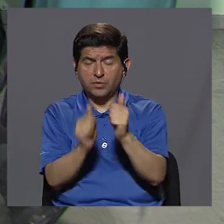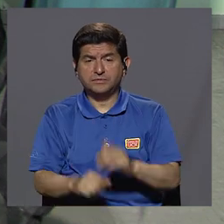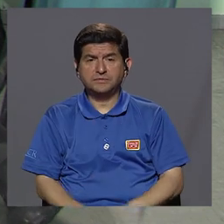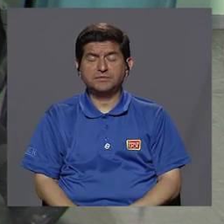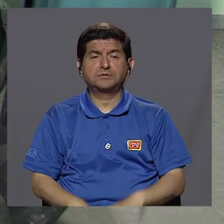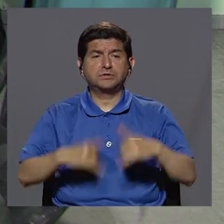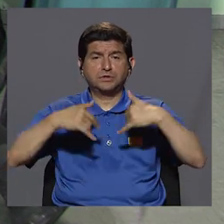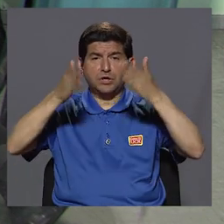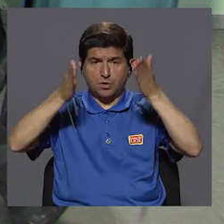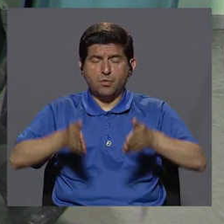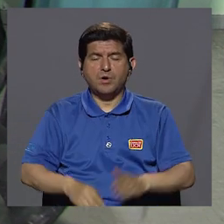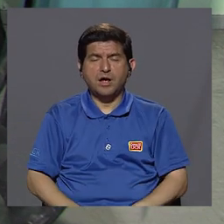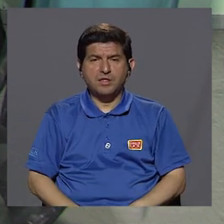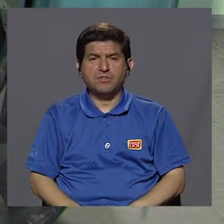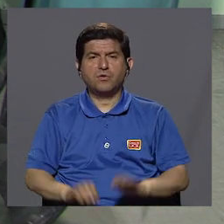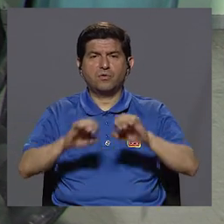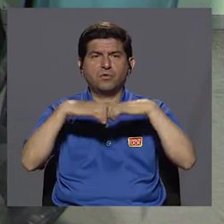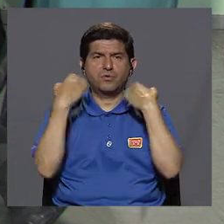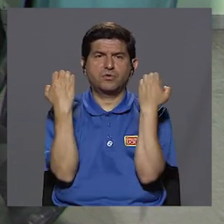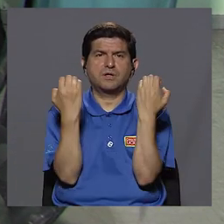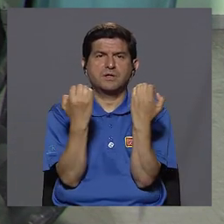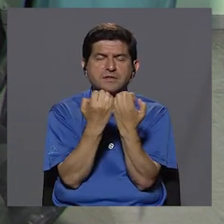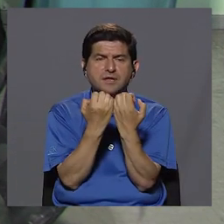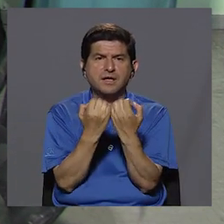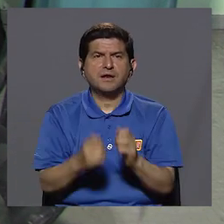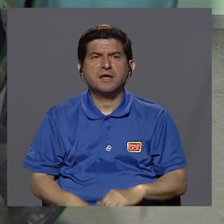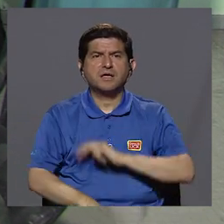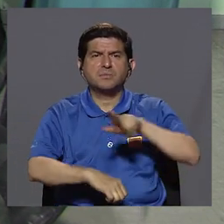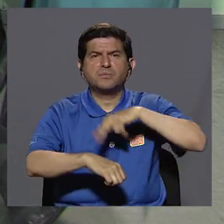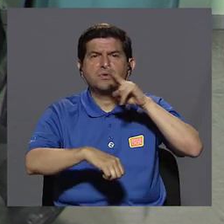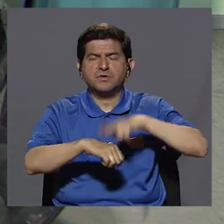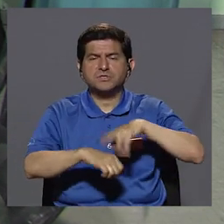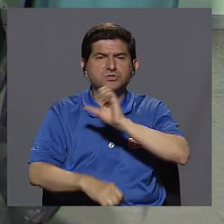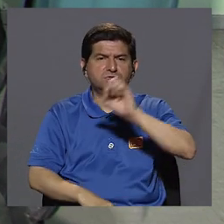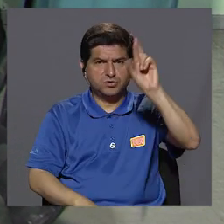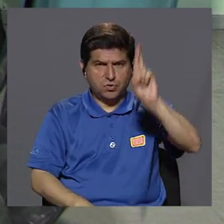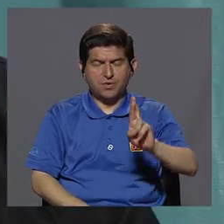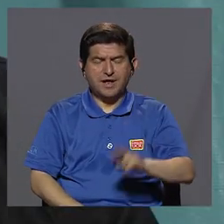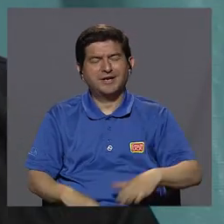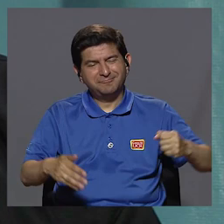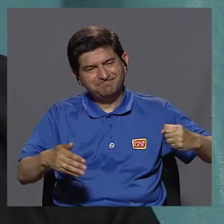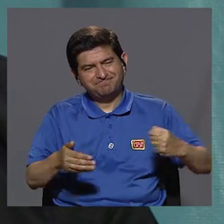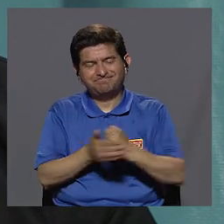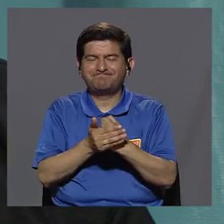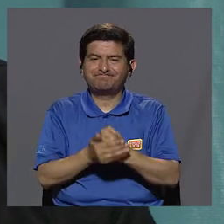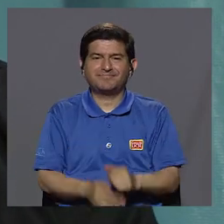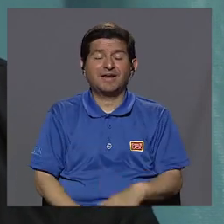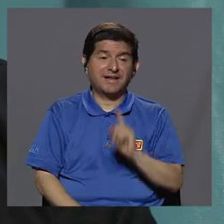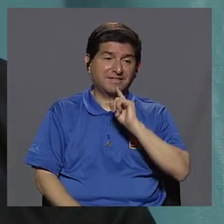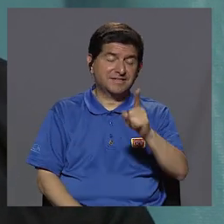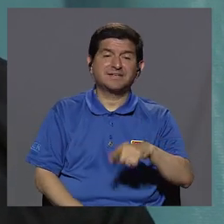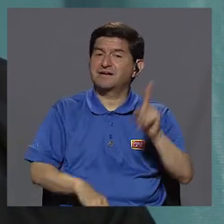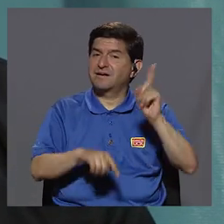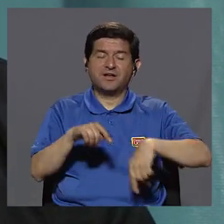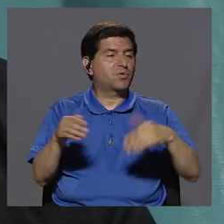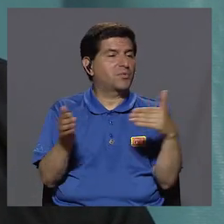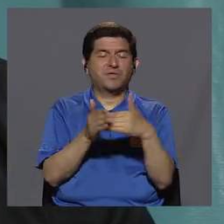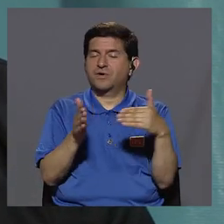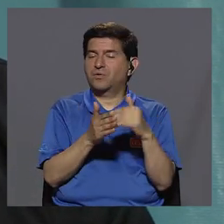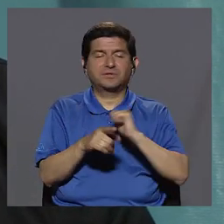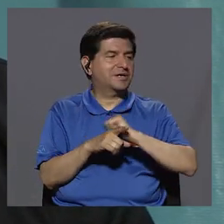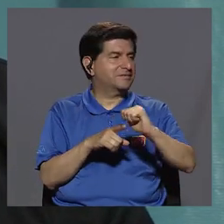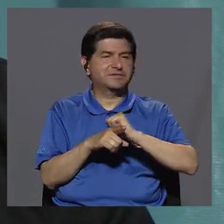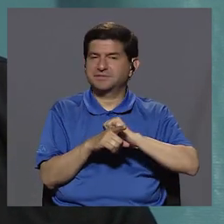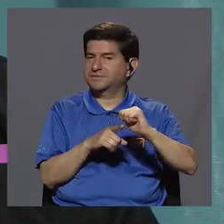tenido jugadores por ejemplo a nivel de la selección de las elecciones nacionales de costa rica que lamentablemente hemos tenido que decirles que no pueden